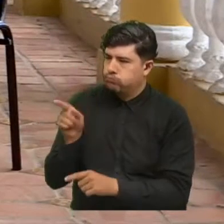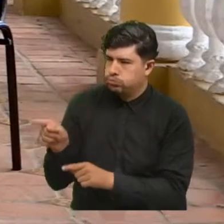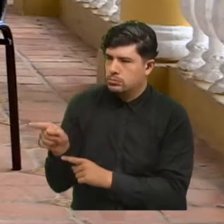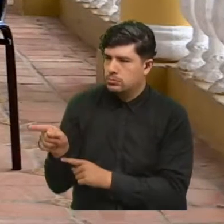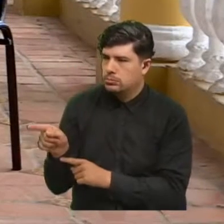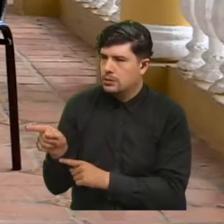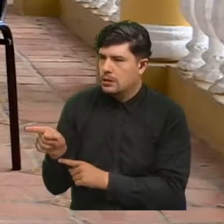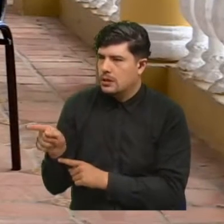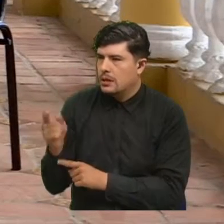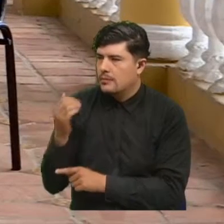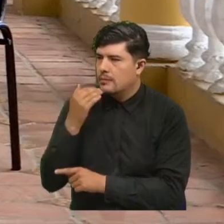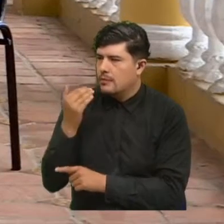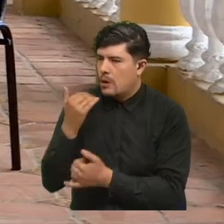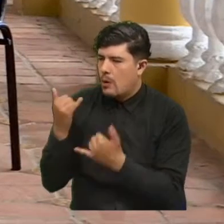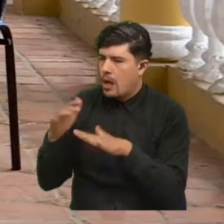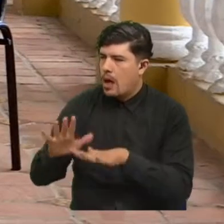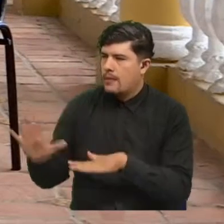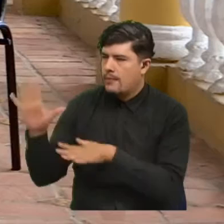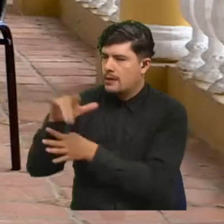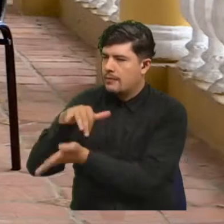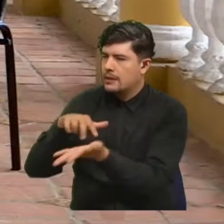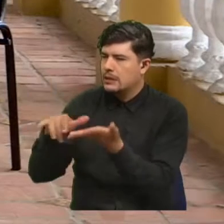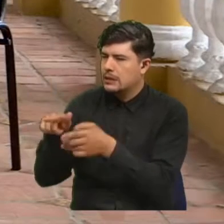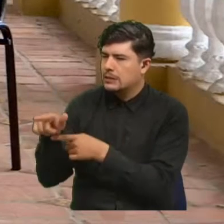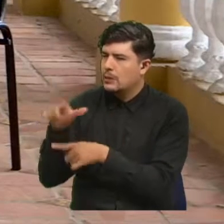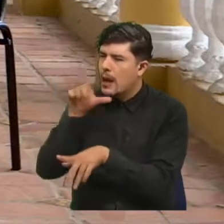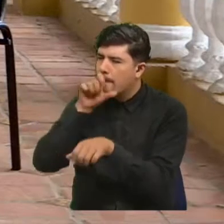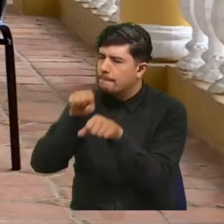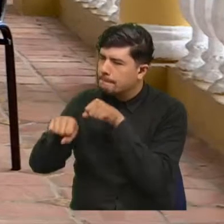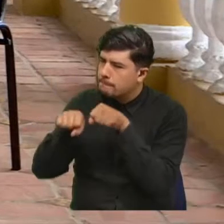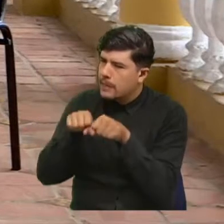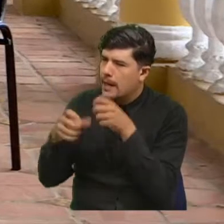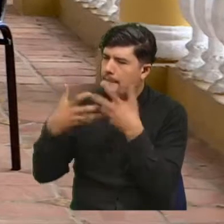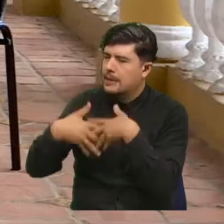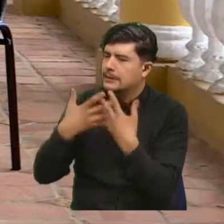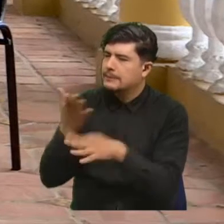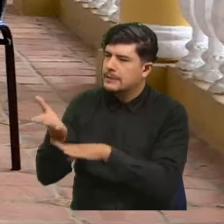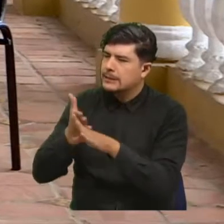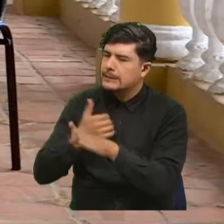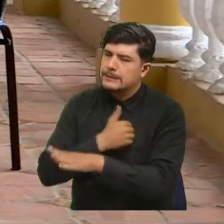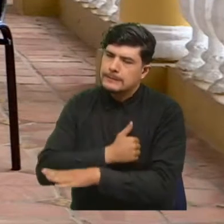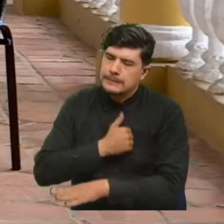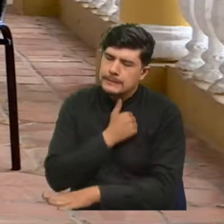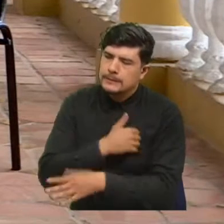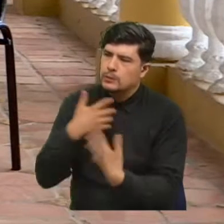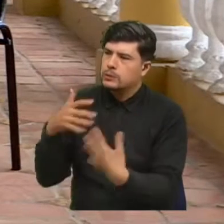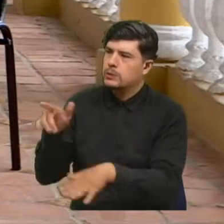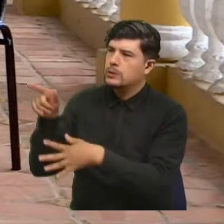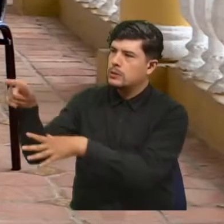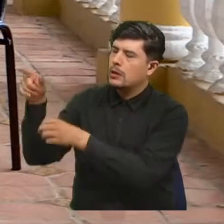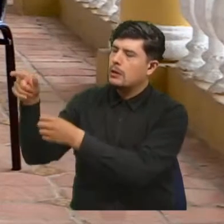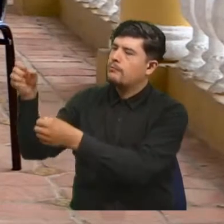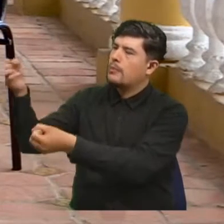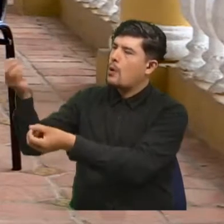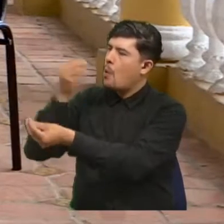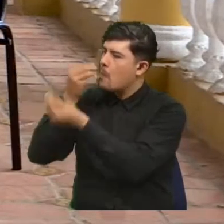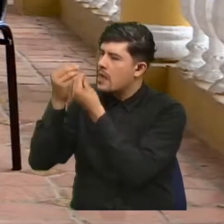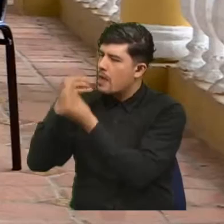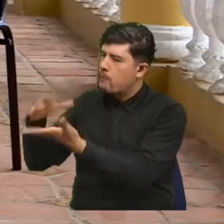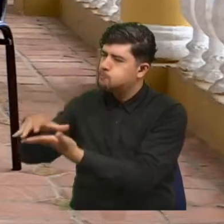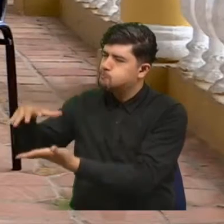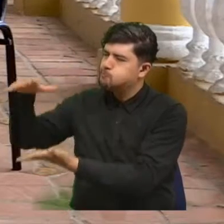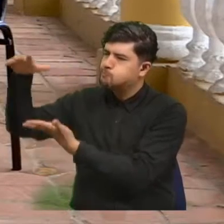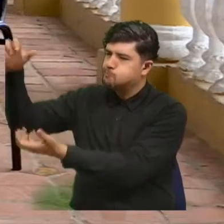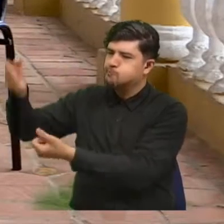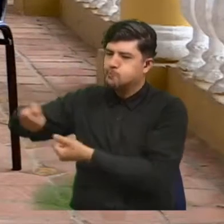una avícola del departamento y por favor esa intermediación que les permitan que llegue el alimento a los pollitos son casi cinco millones de